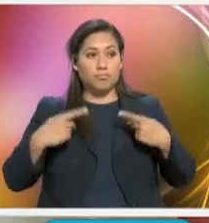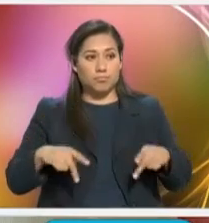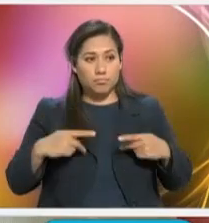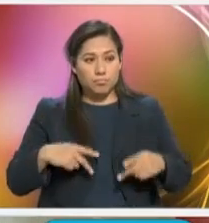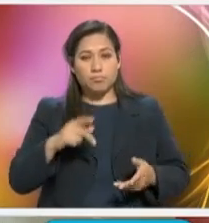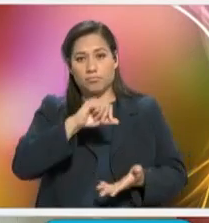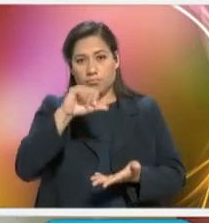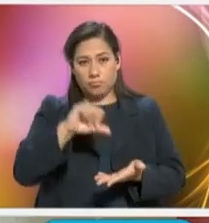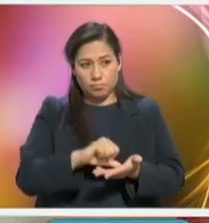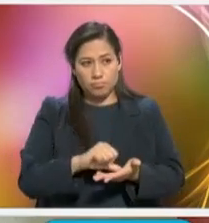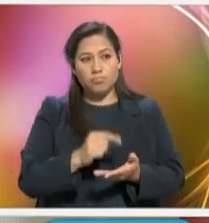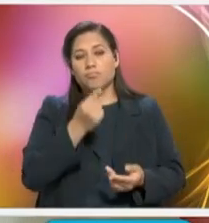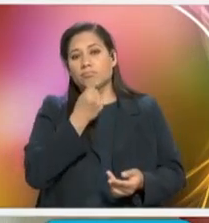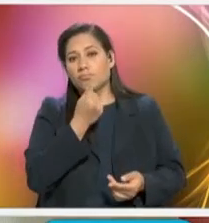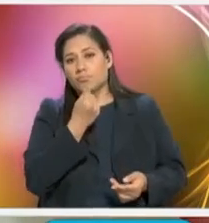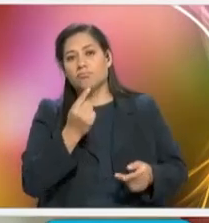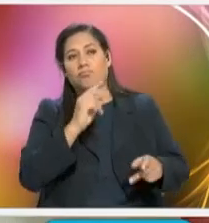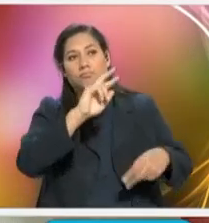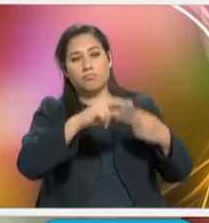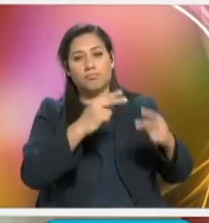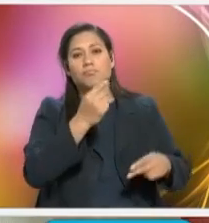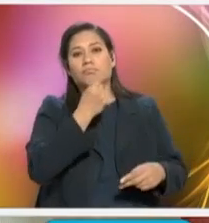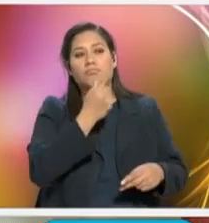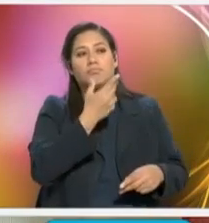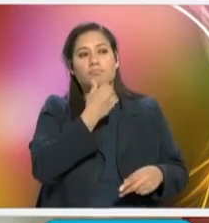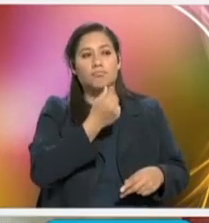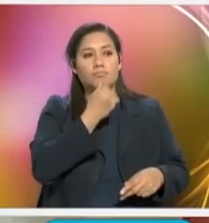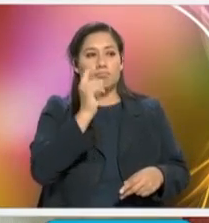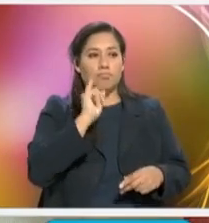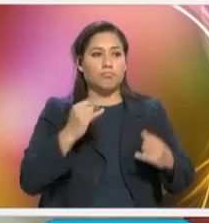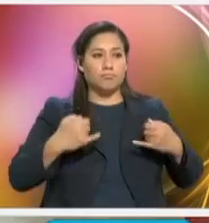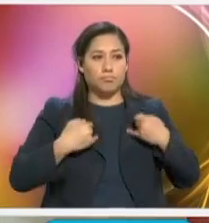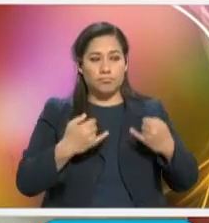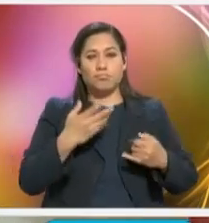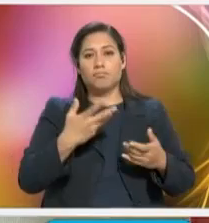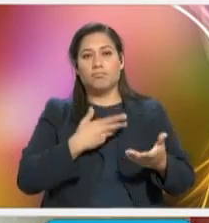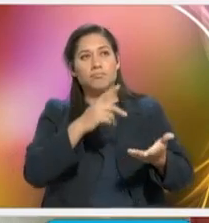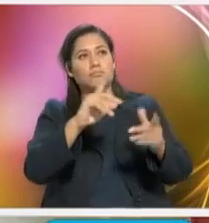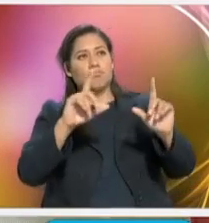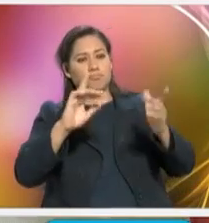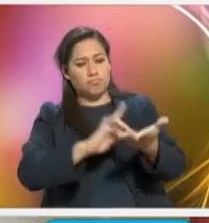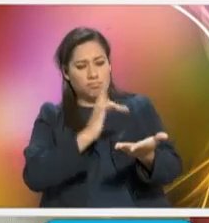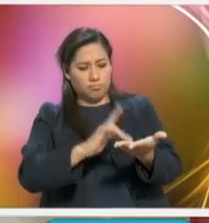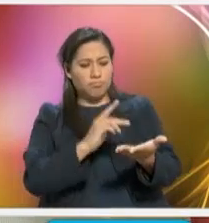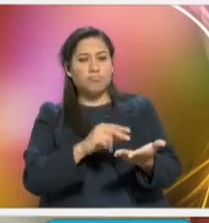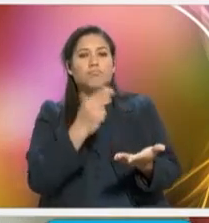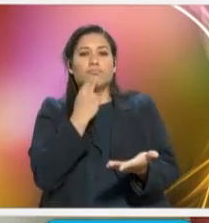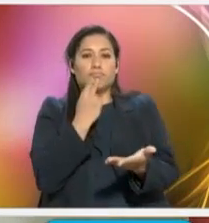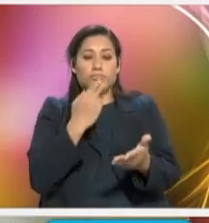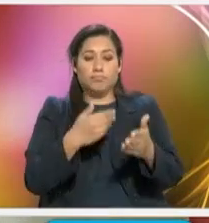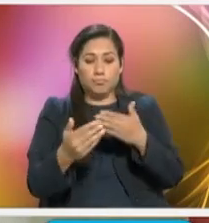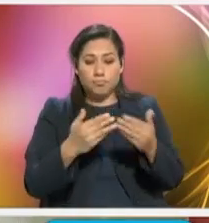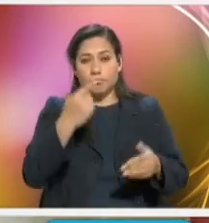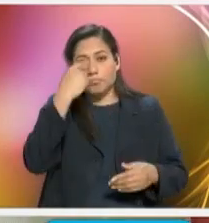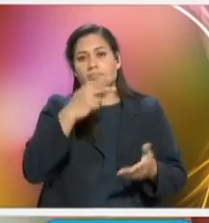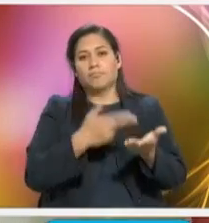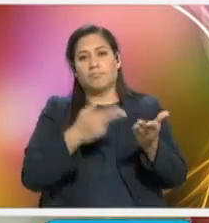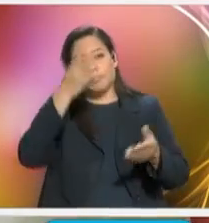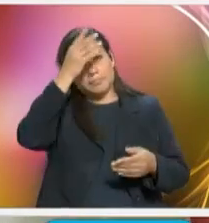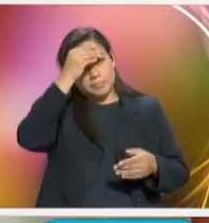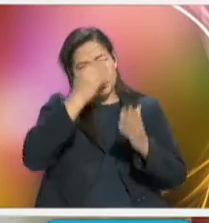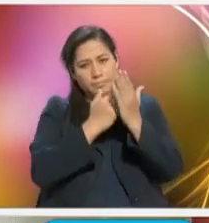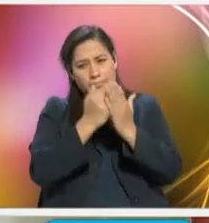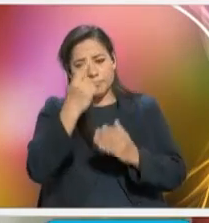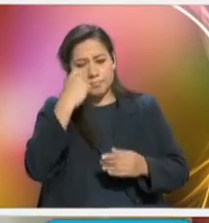en el centro, en este caso los niños, las niñas y los jóvenes. Desarrollamos plataformas en donde usamos la tecnología solo como una herramienta